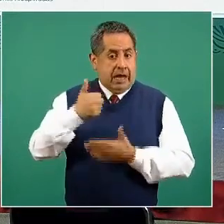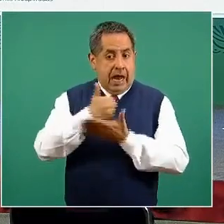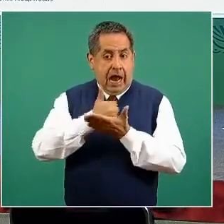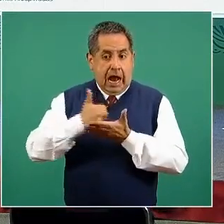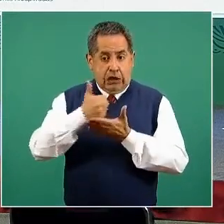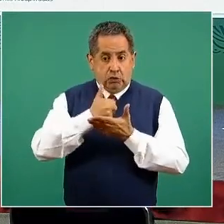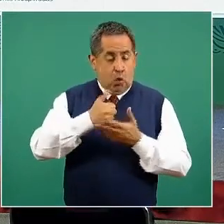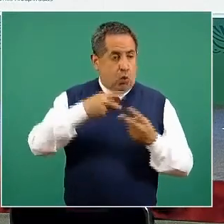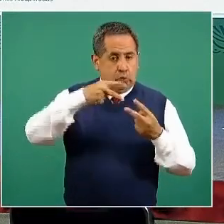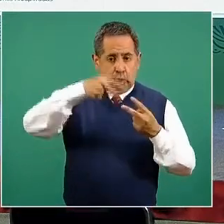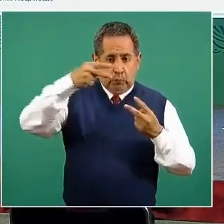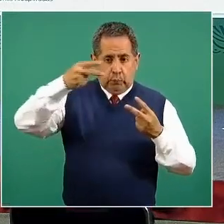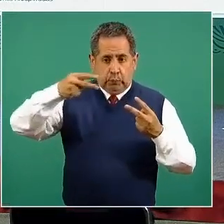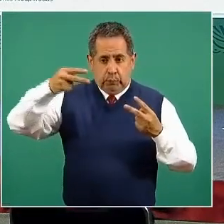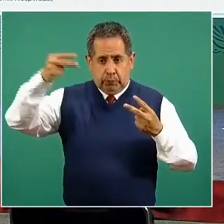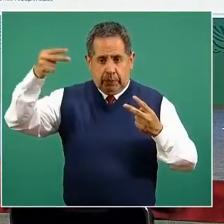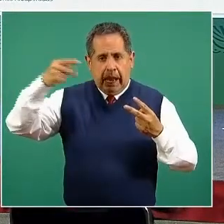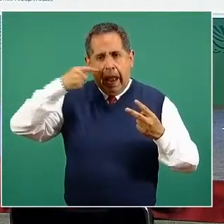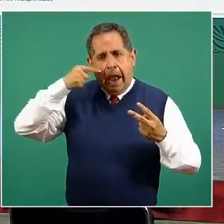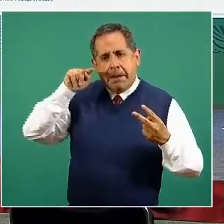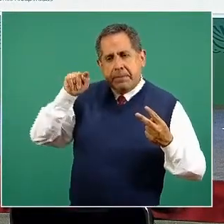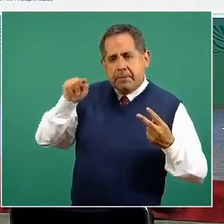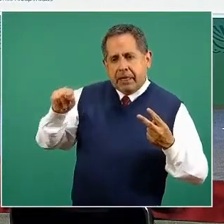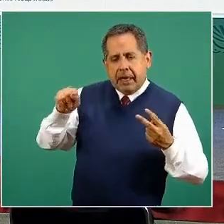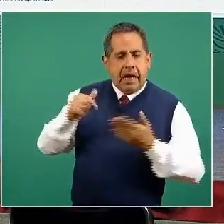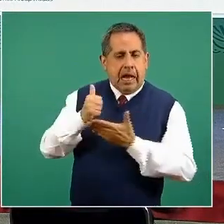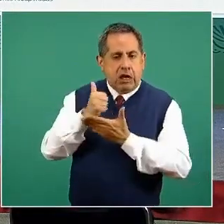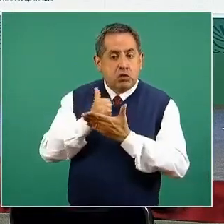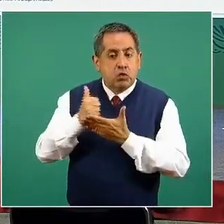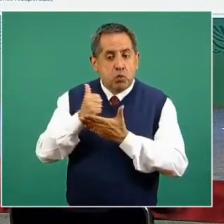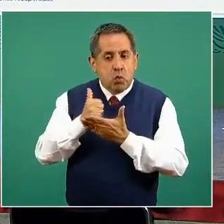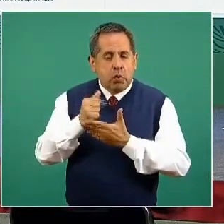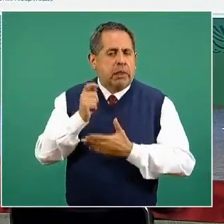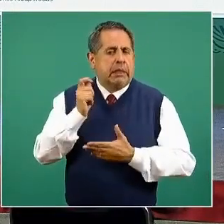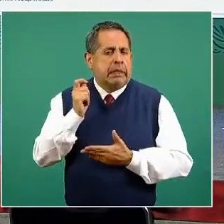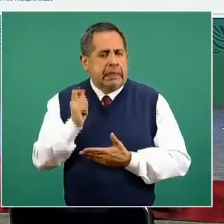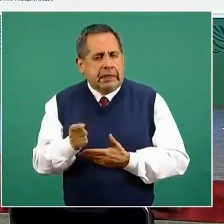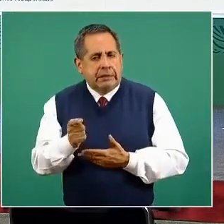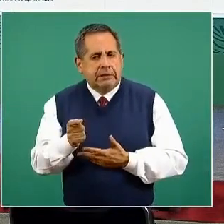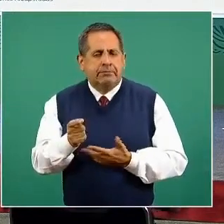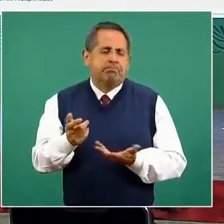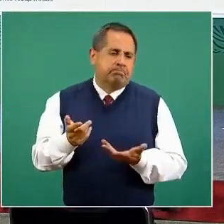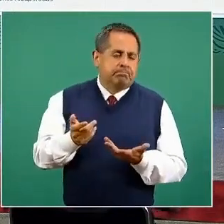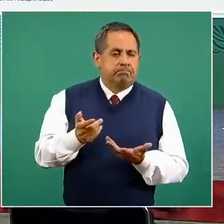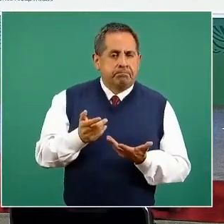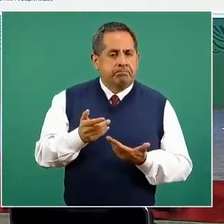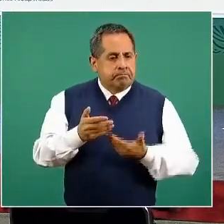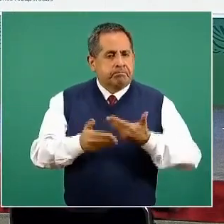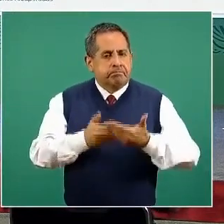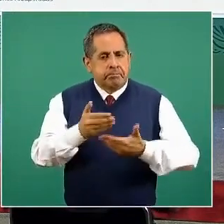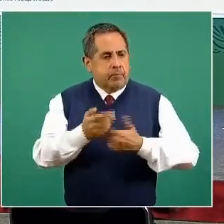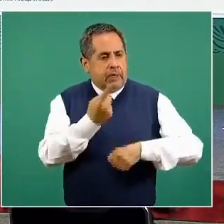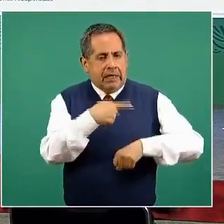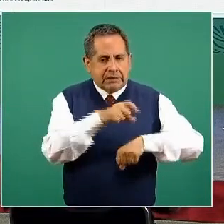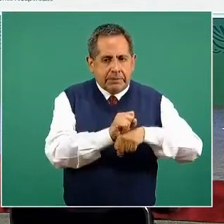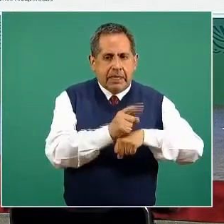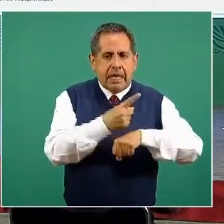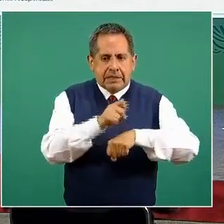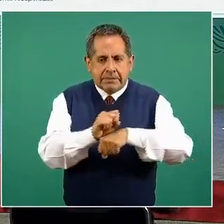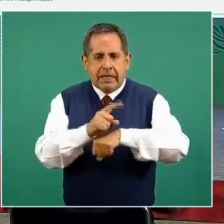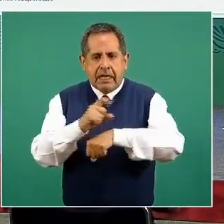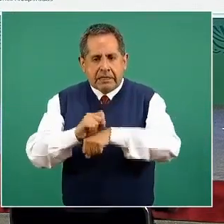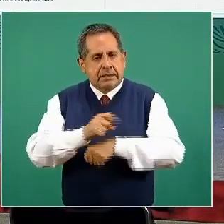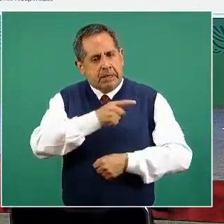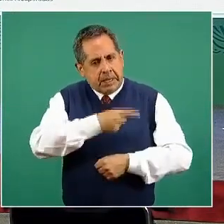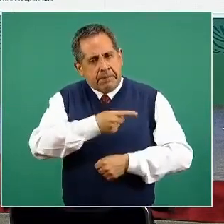precisamente la que evidencia este comportamiento a través de la gráfica, en donde representamos el transcurso de las diferentes semanas epidemiológicas.